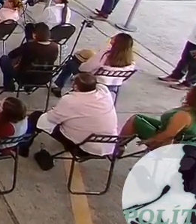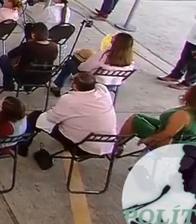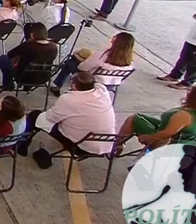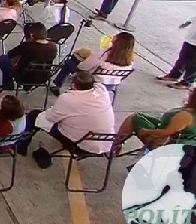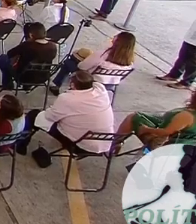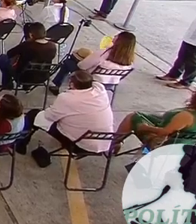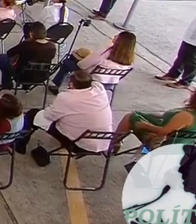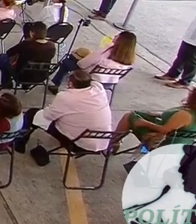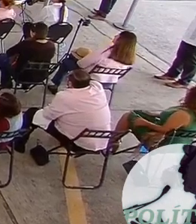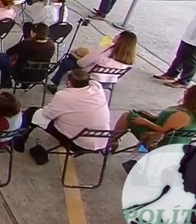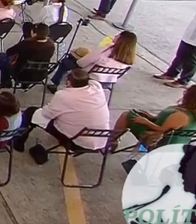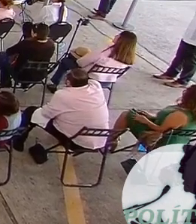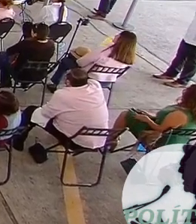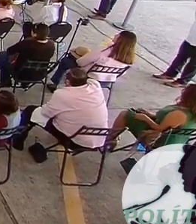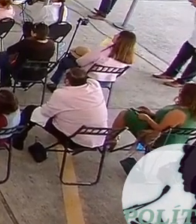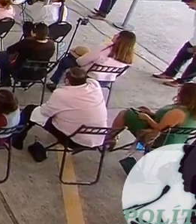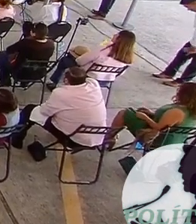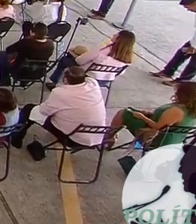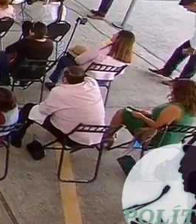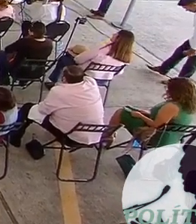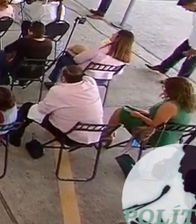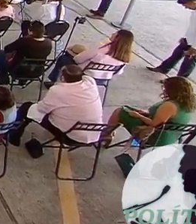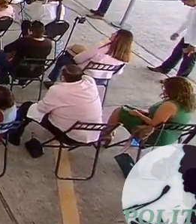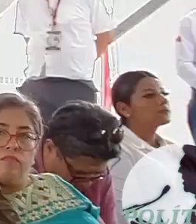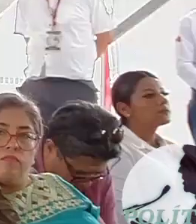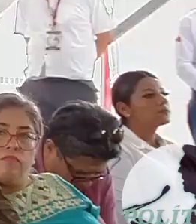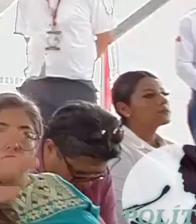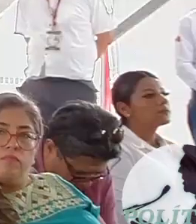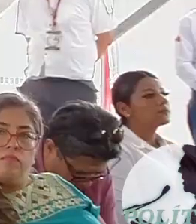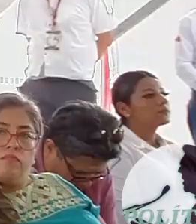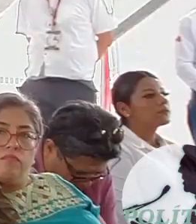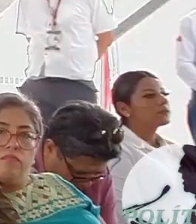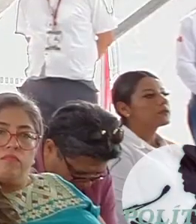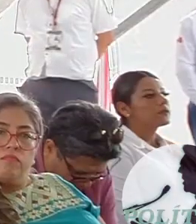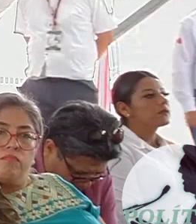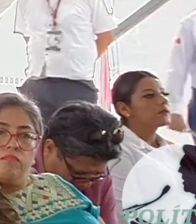específico, y ahora lo relaciono con lo que dice de los pseudoambientalistas y todo, en este bicentenario,